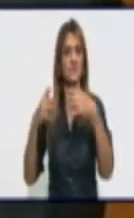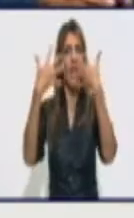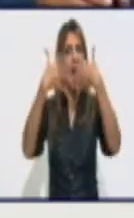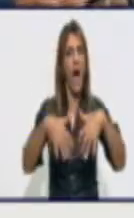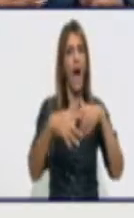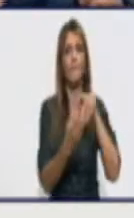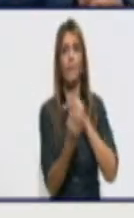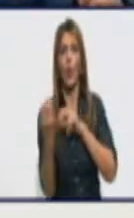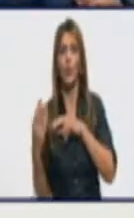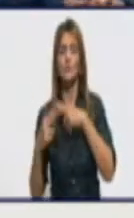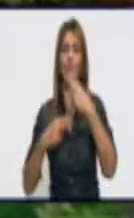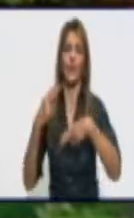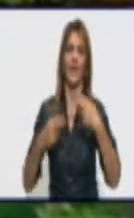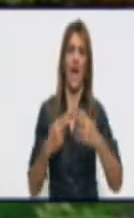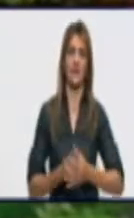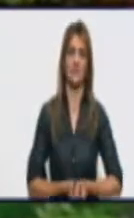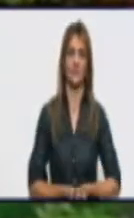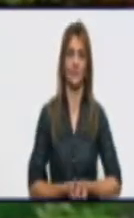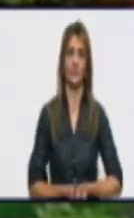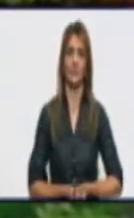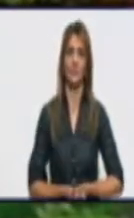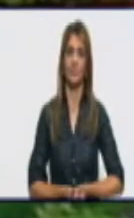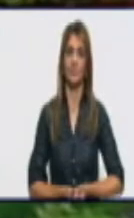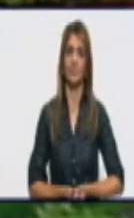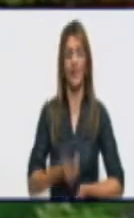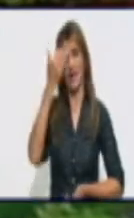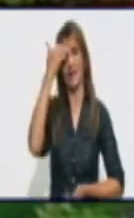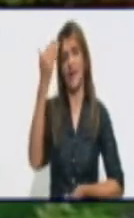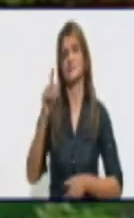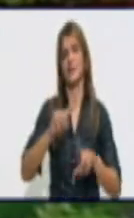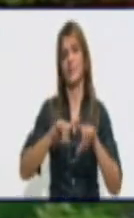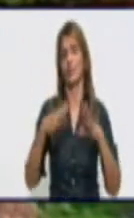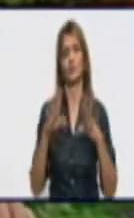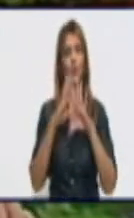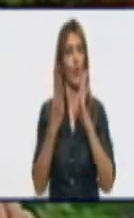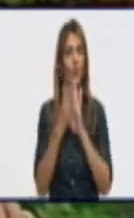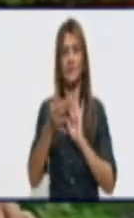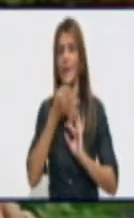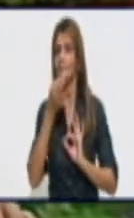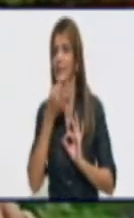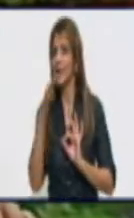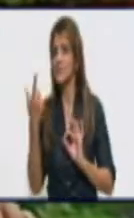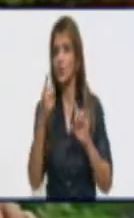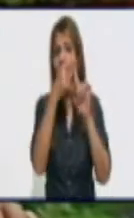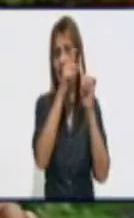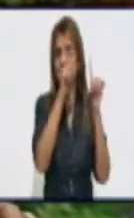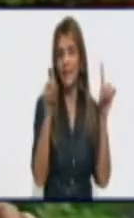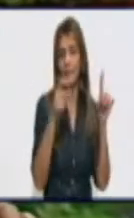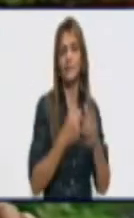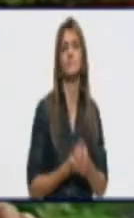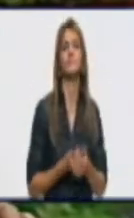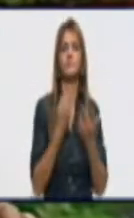Gracias, Rogelio, por toda esta explicación del tema. Del tema vamos a seguir hablando, pero con Roger, porque también